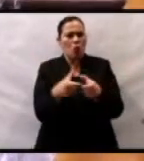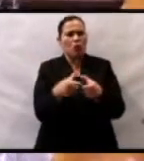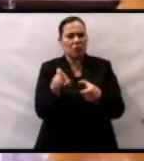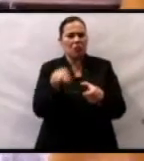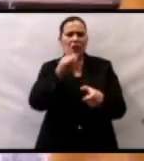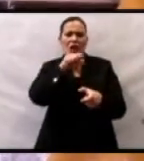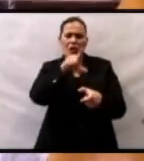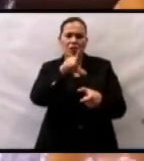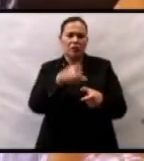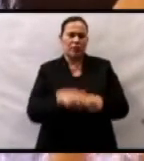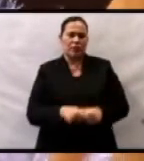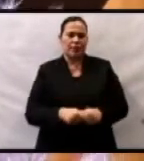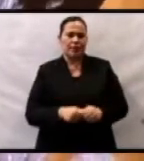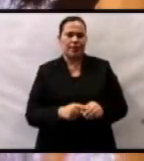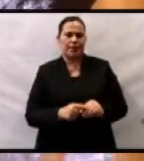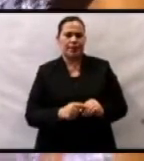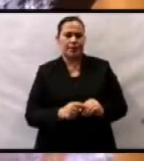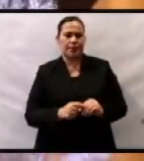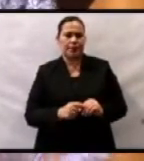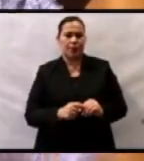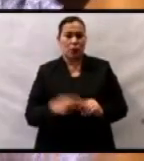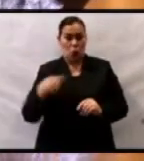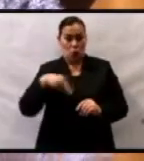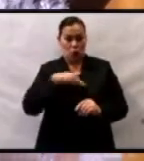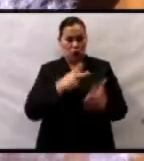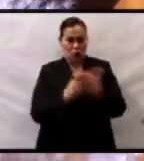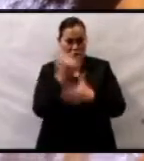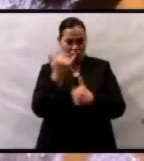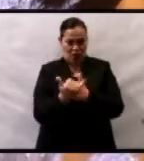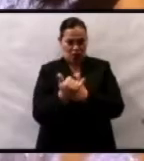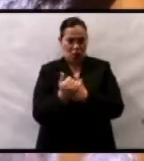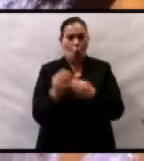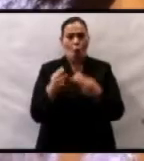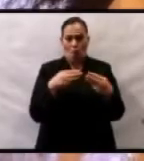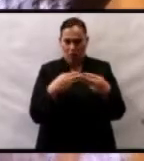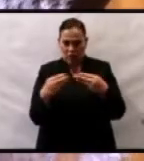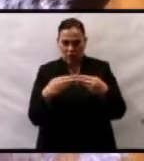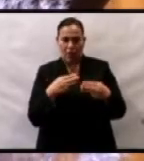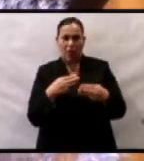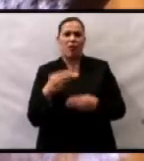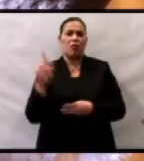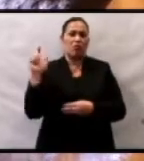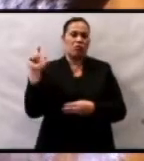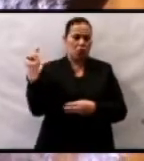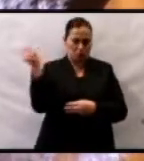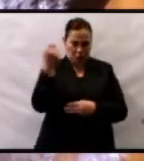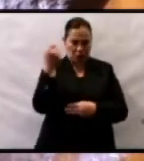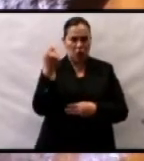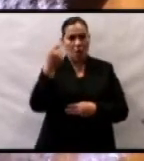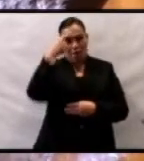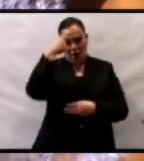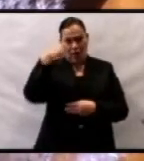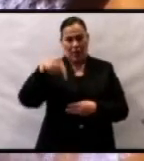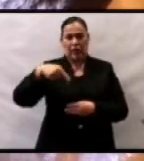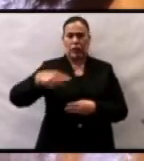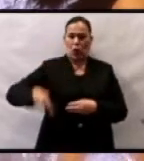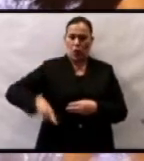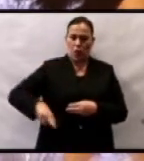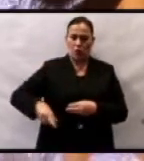Jalisco. Nuestro proyecto de modernidad y gobierno digital para Tepatitlán,